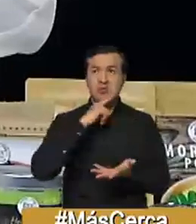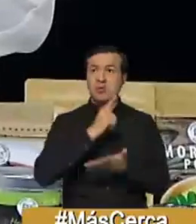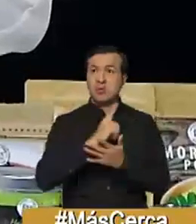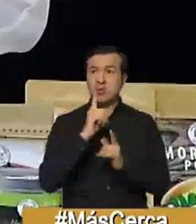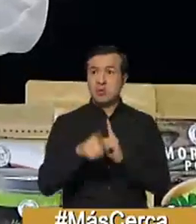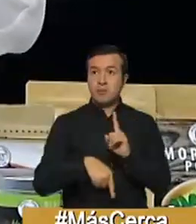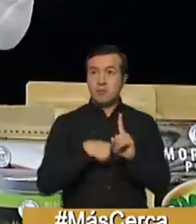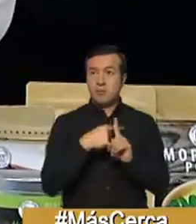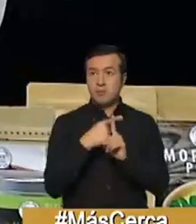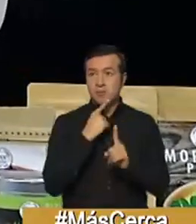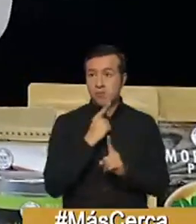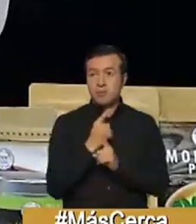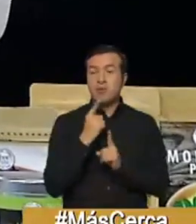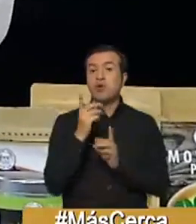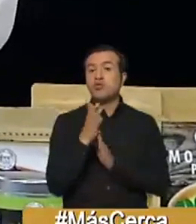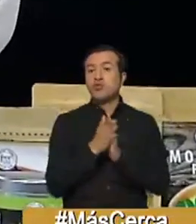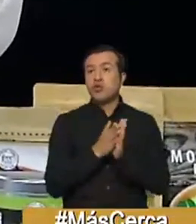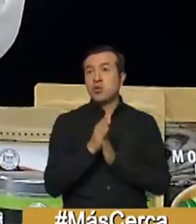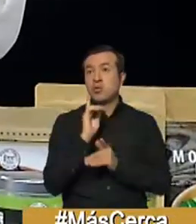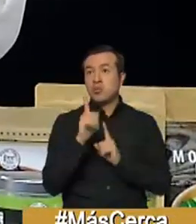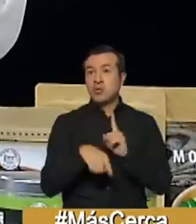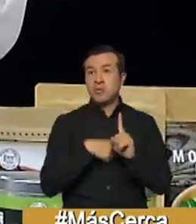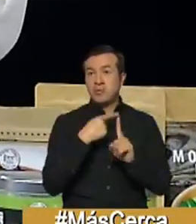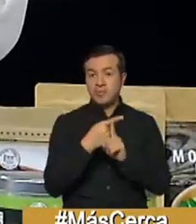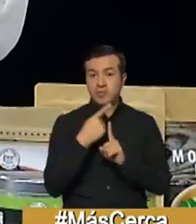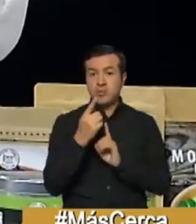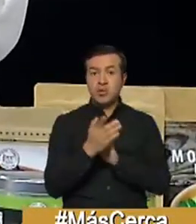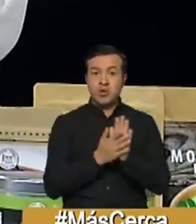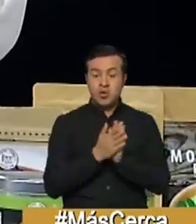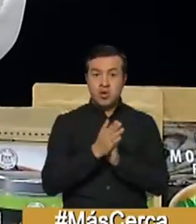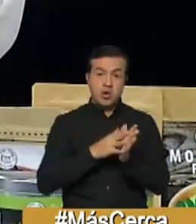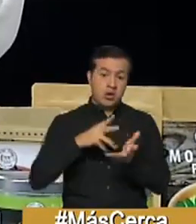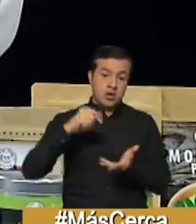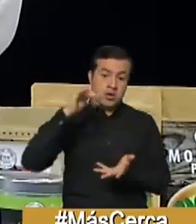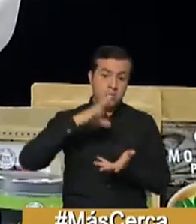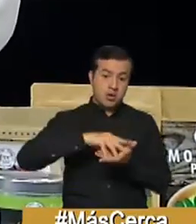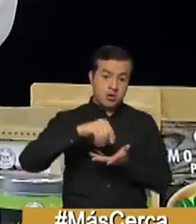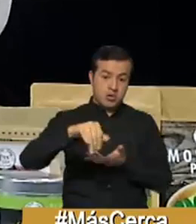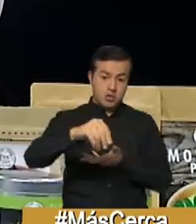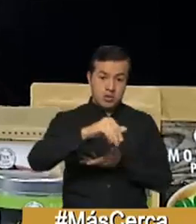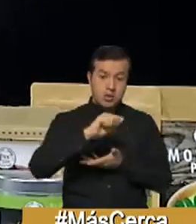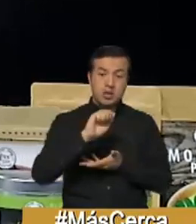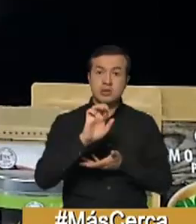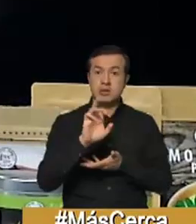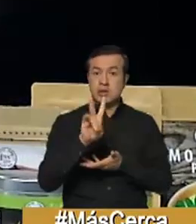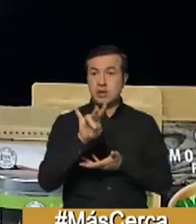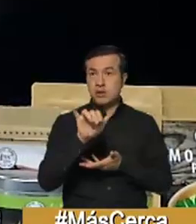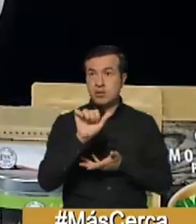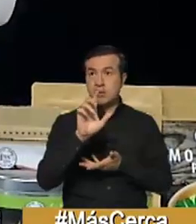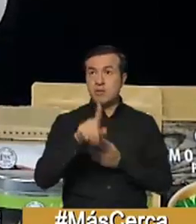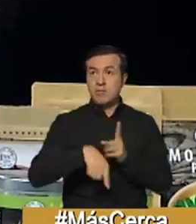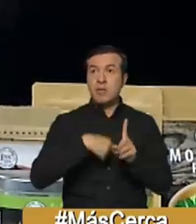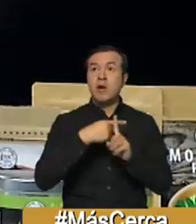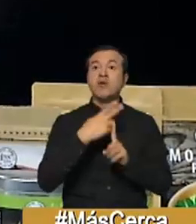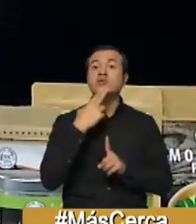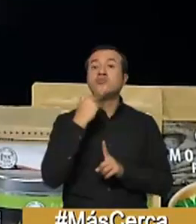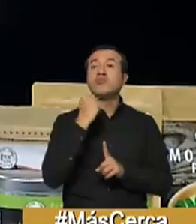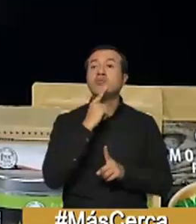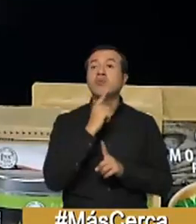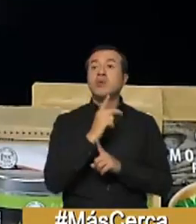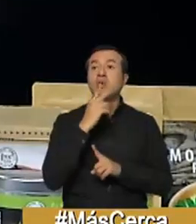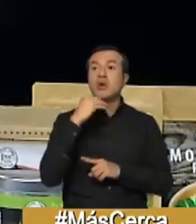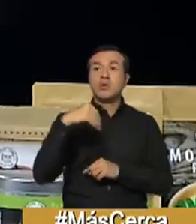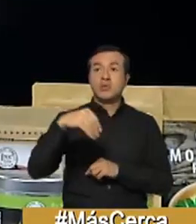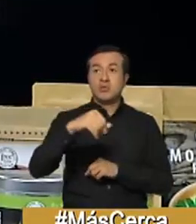hacer de chocolate, se puede poner cacao orgánico en polvo, se pone un poquito de stevia para que sea más dulce y así no